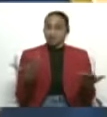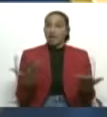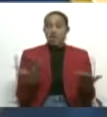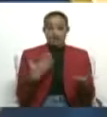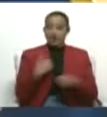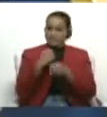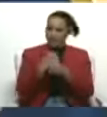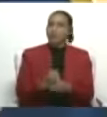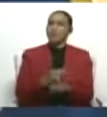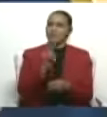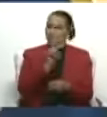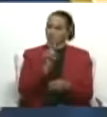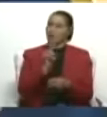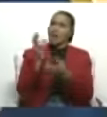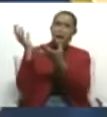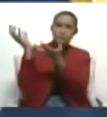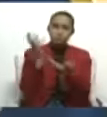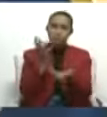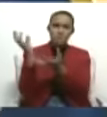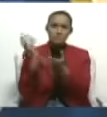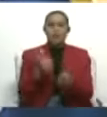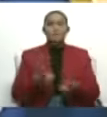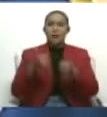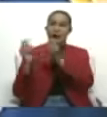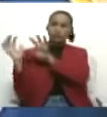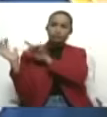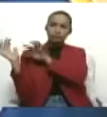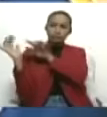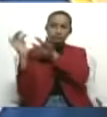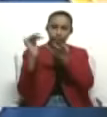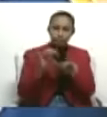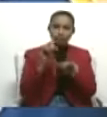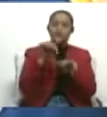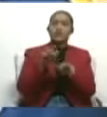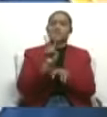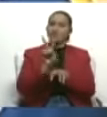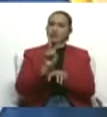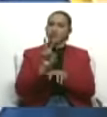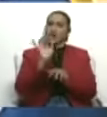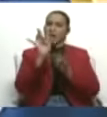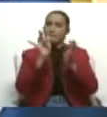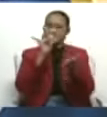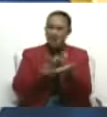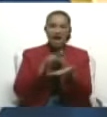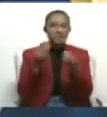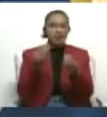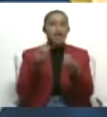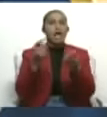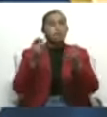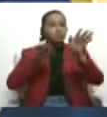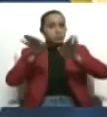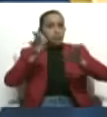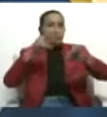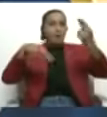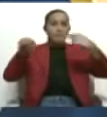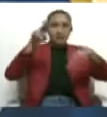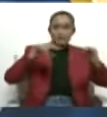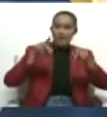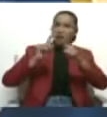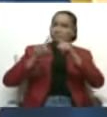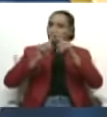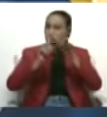turistas en Venezuela, esperamos más flujo aéreo entre Rusia y Venezuela y esperamos más comercio también entre ambos